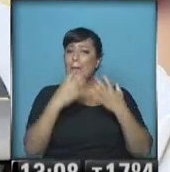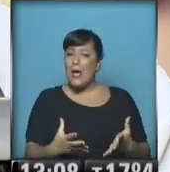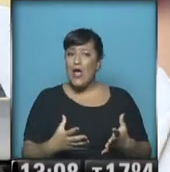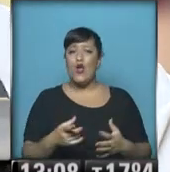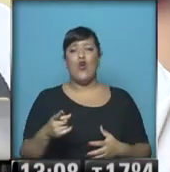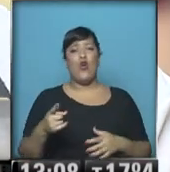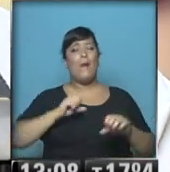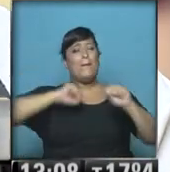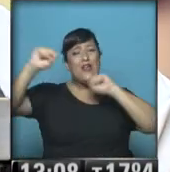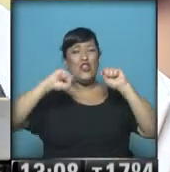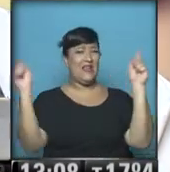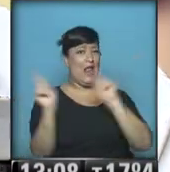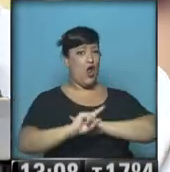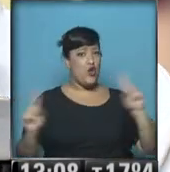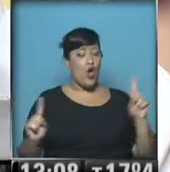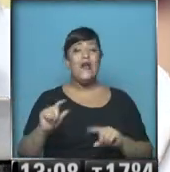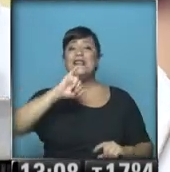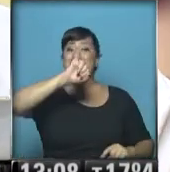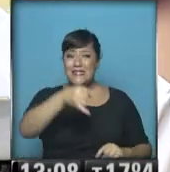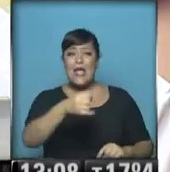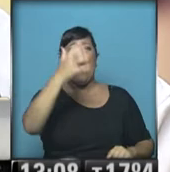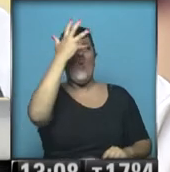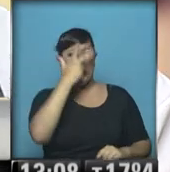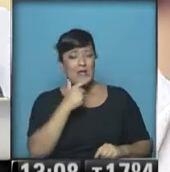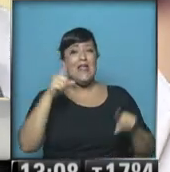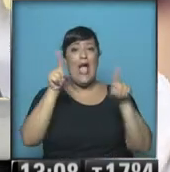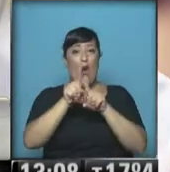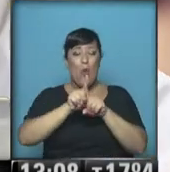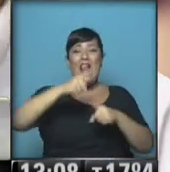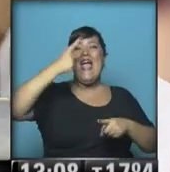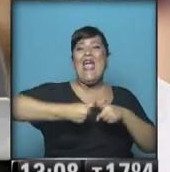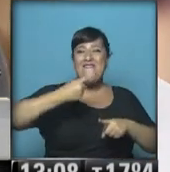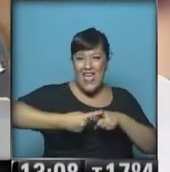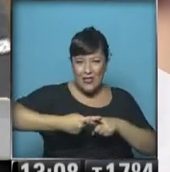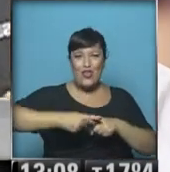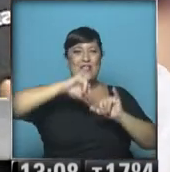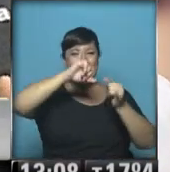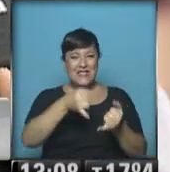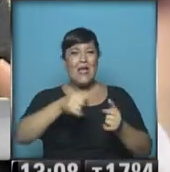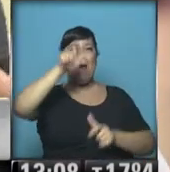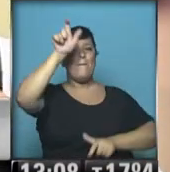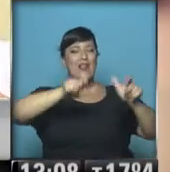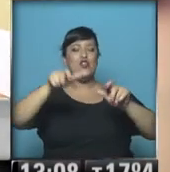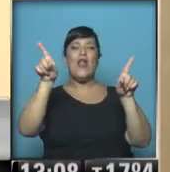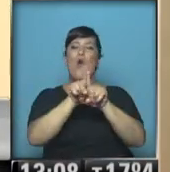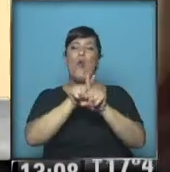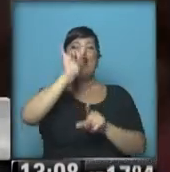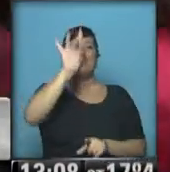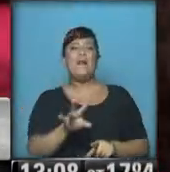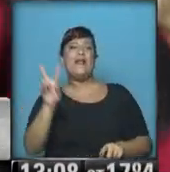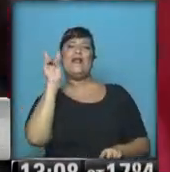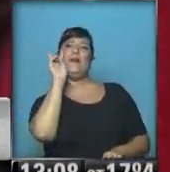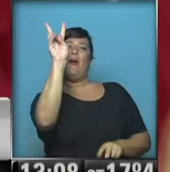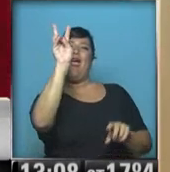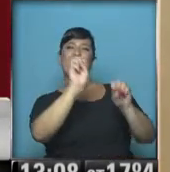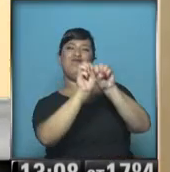no pirotecnia, sí nos gustaría que hubieran eventos en todos lados y que la gente se acostumbrara a ver esos eventos que a